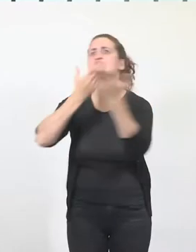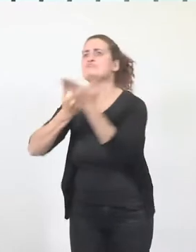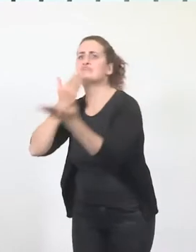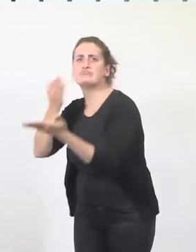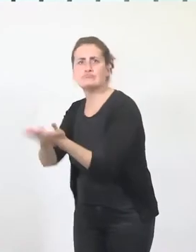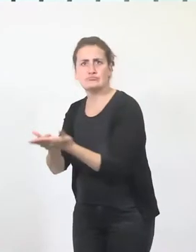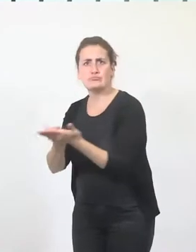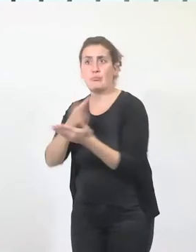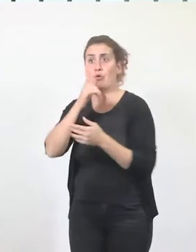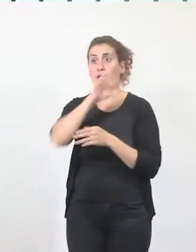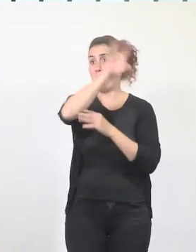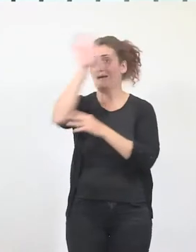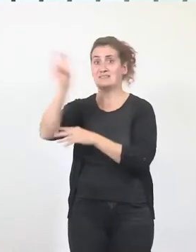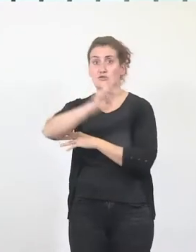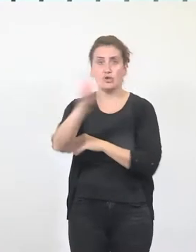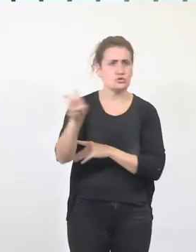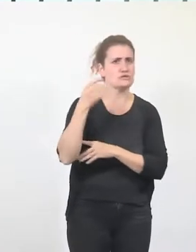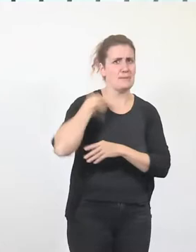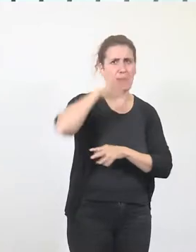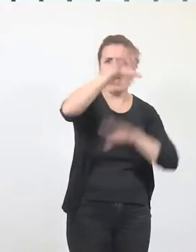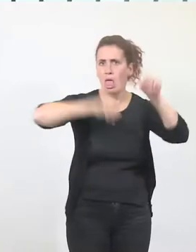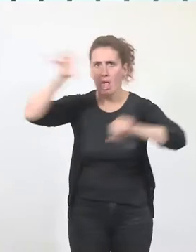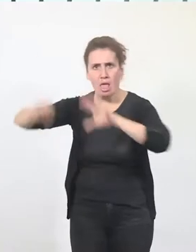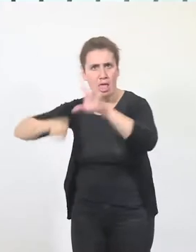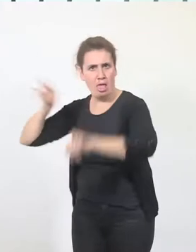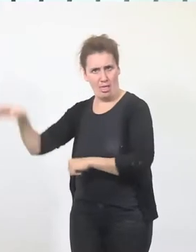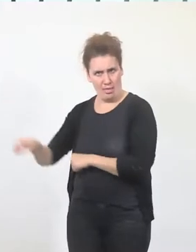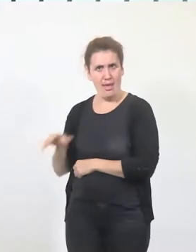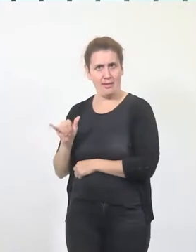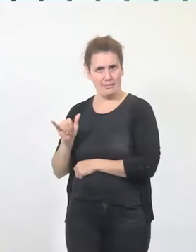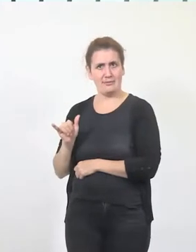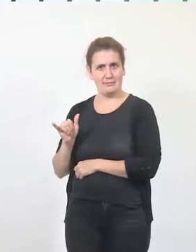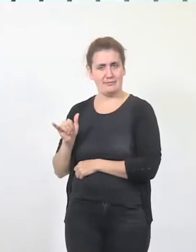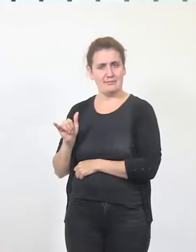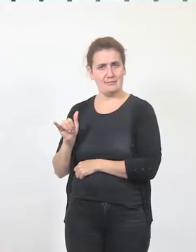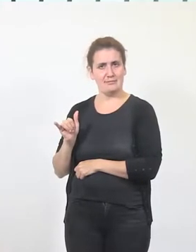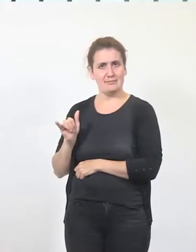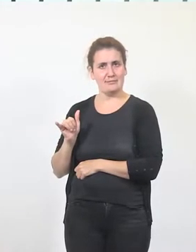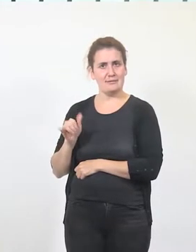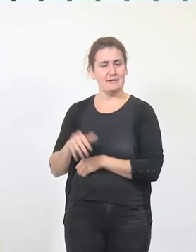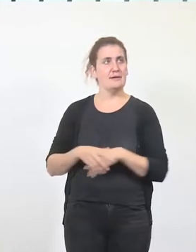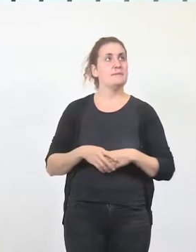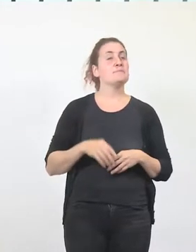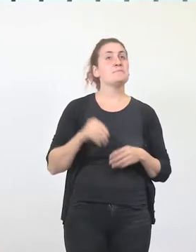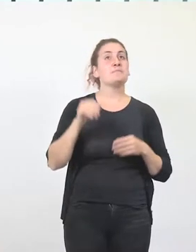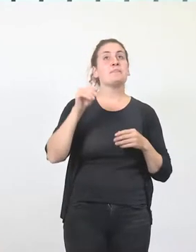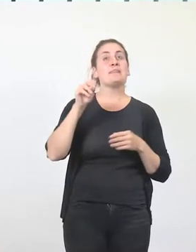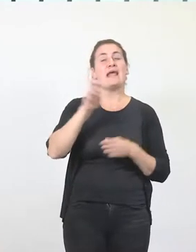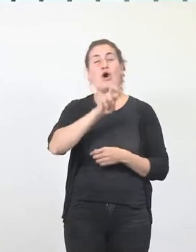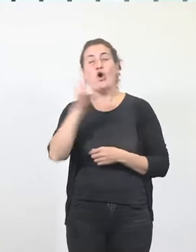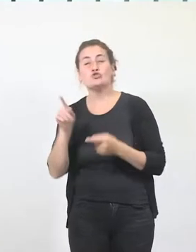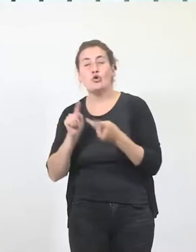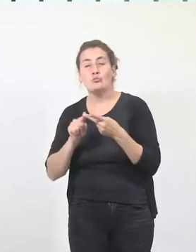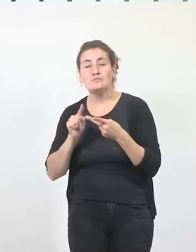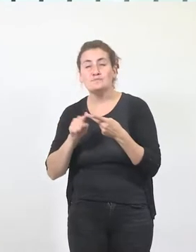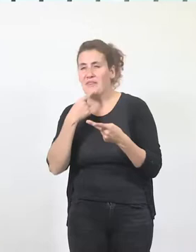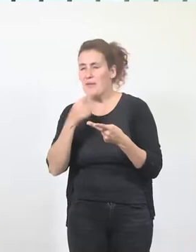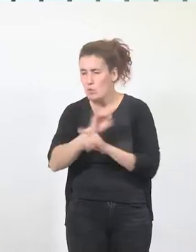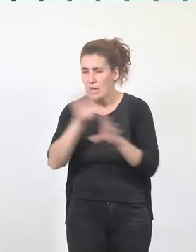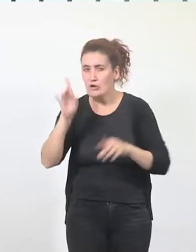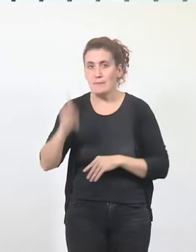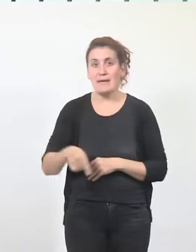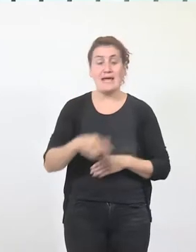se está saqueando, están participando en el saqueo de los. Y el otro punto que era